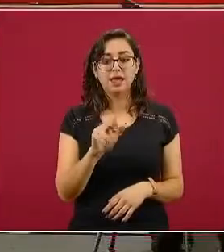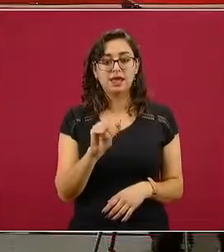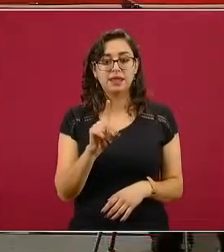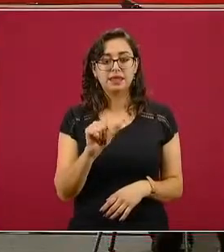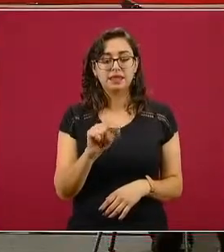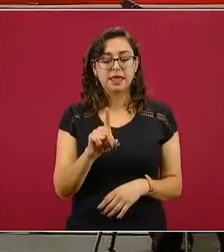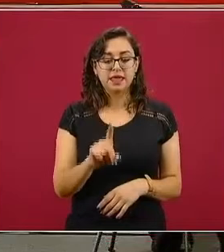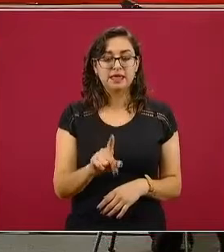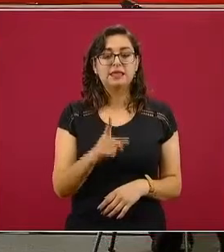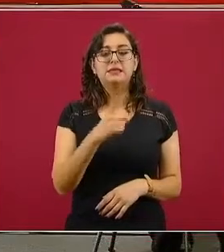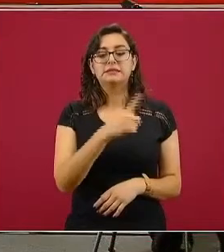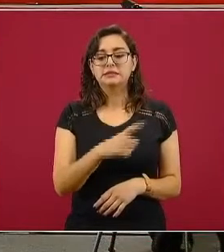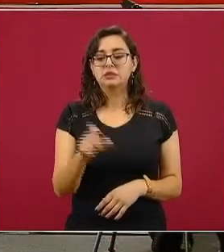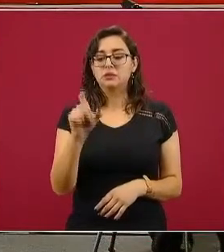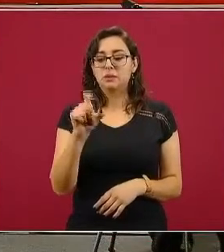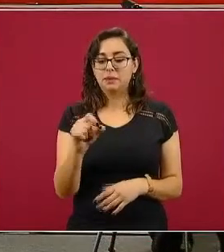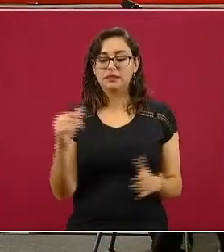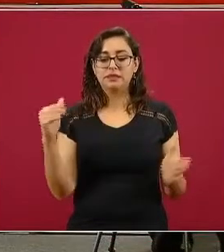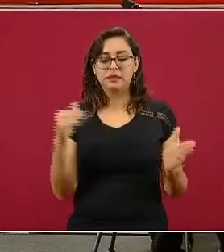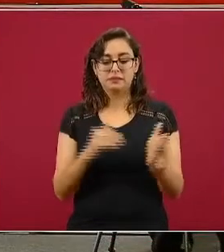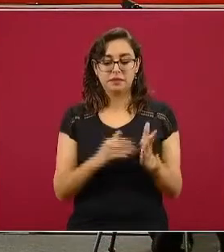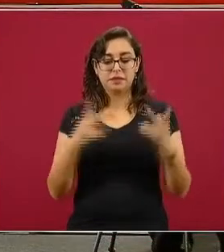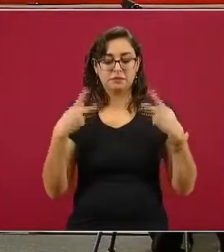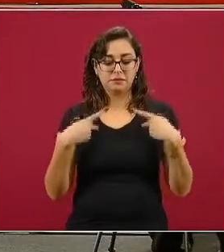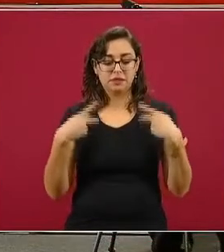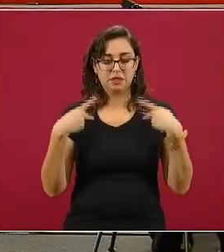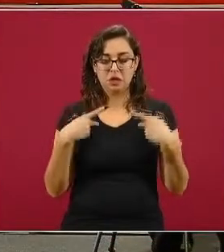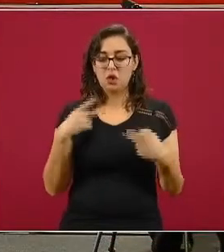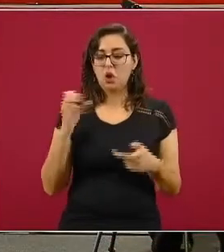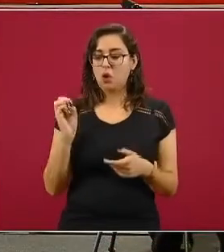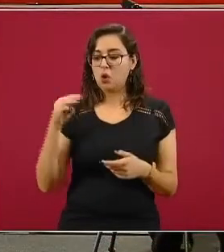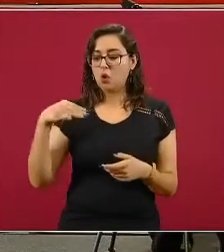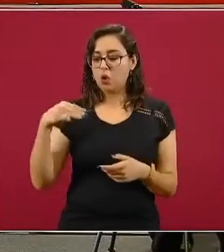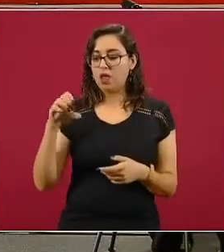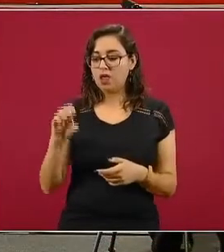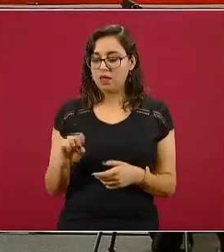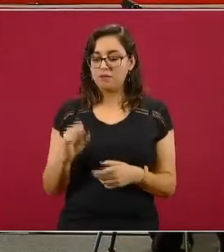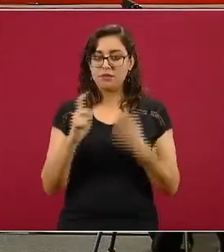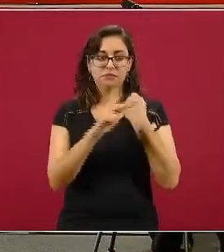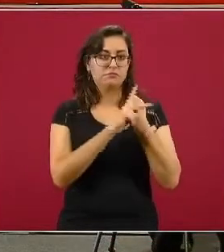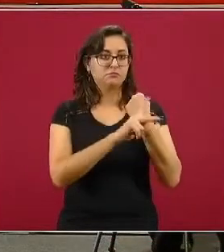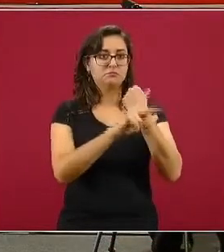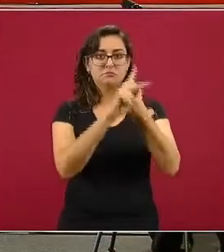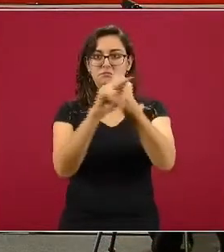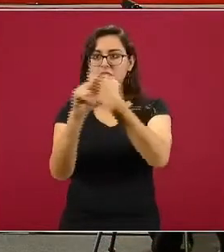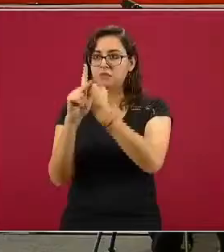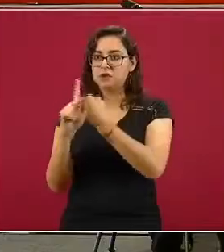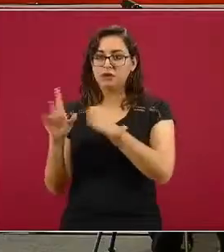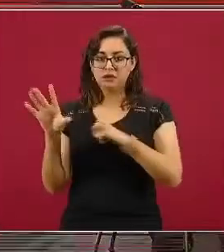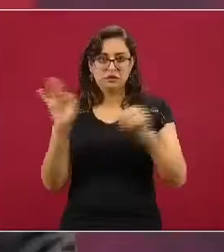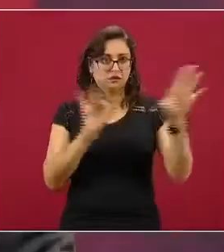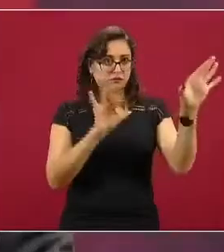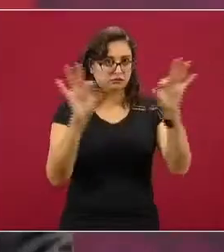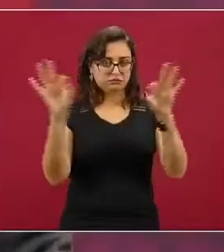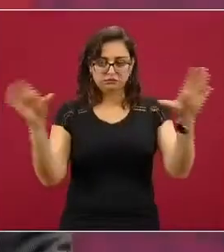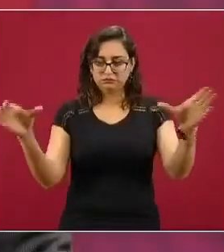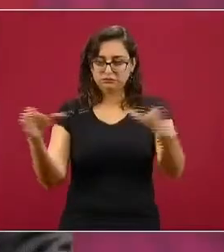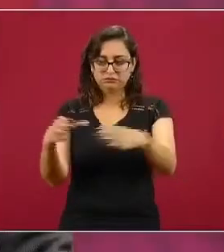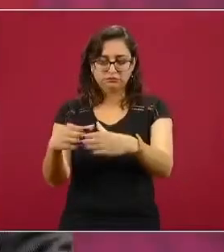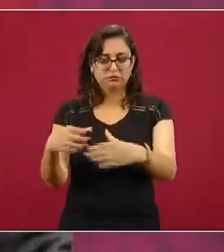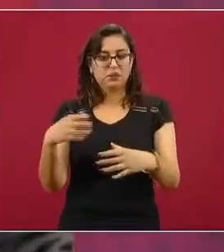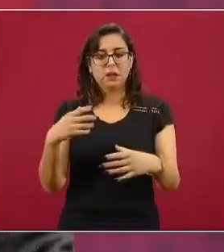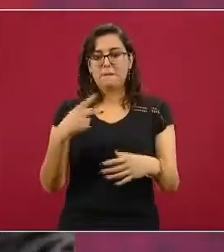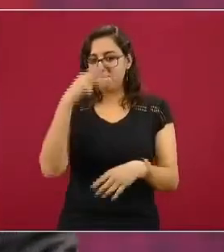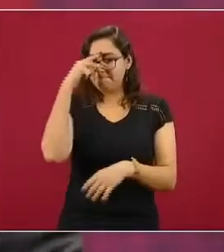de 120,000 personas coordinado por la Organización Mundial de la Salud en varios países. México no participó en